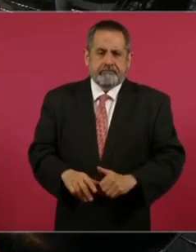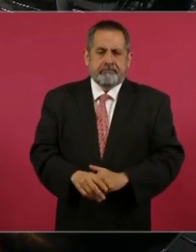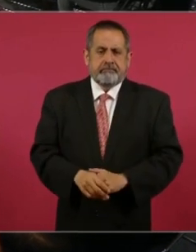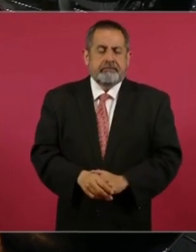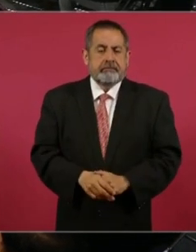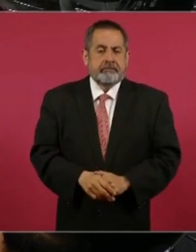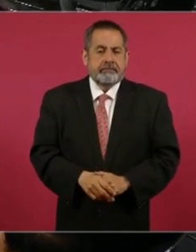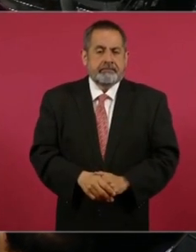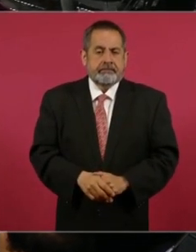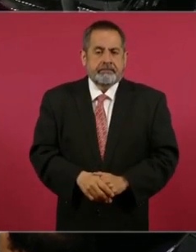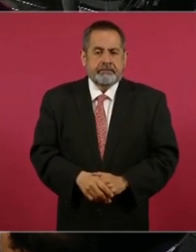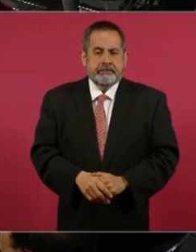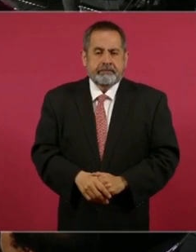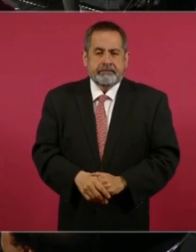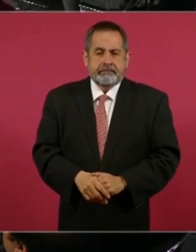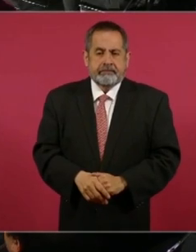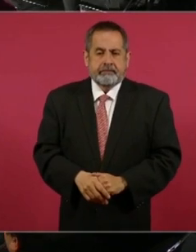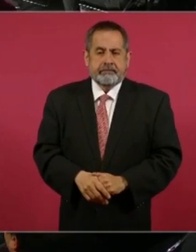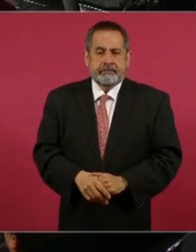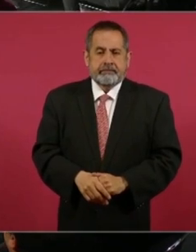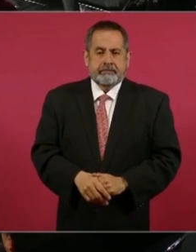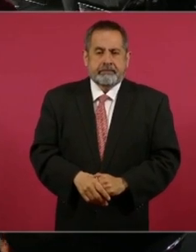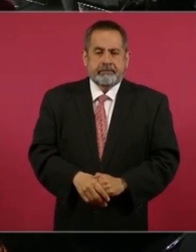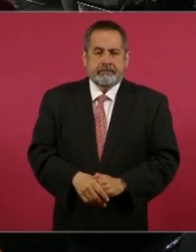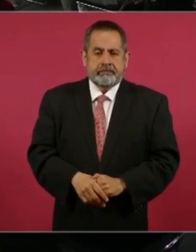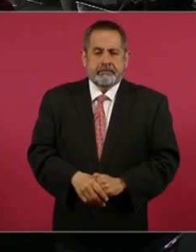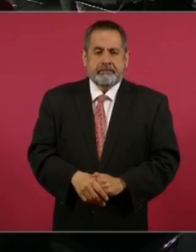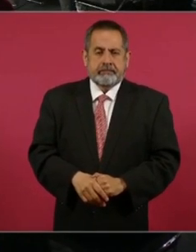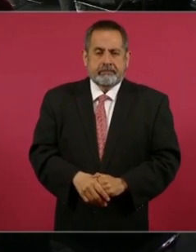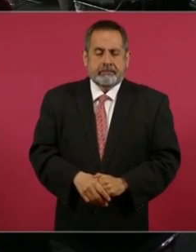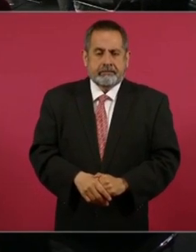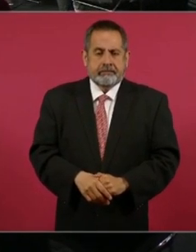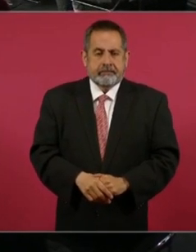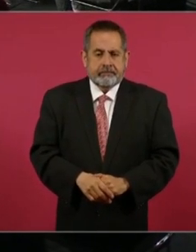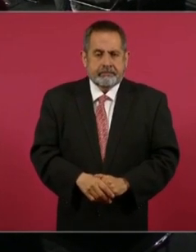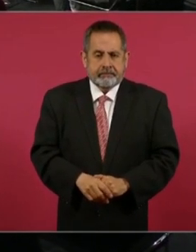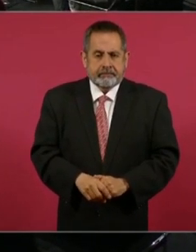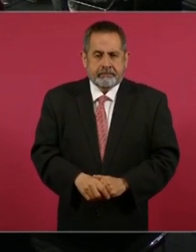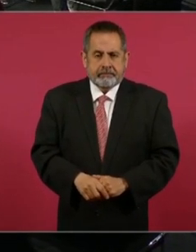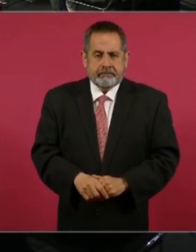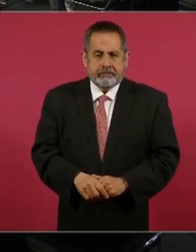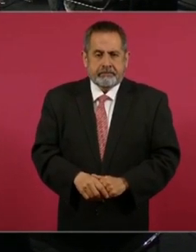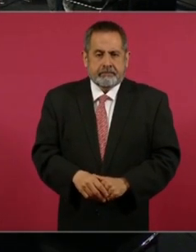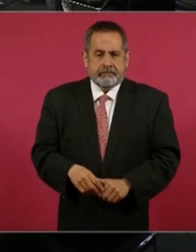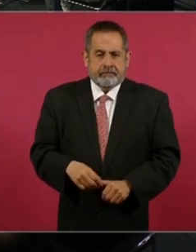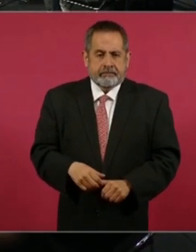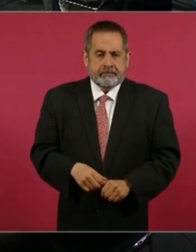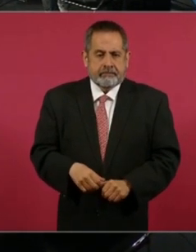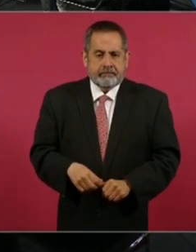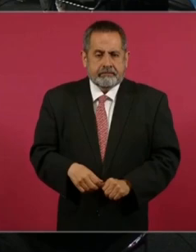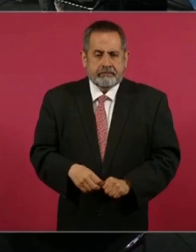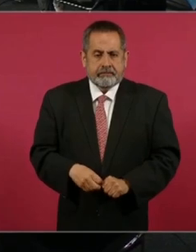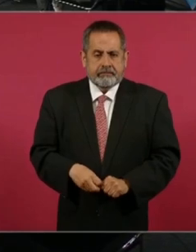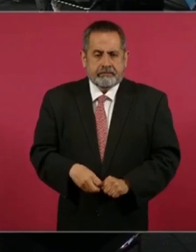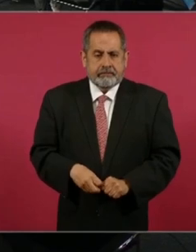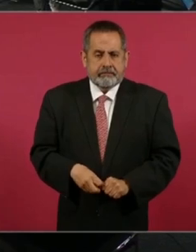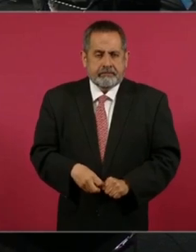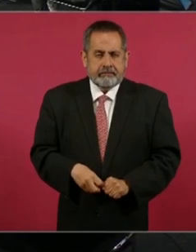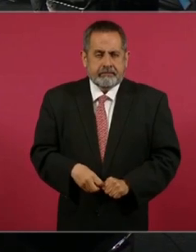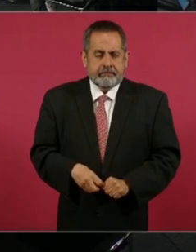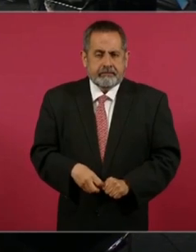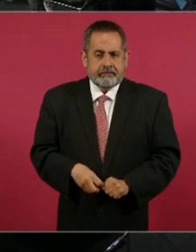dicho que podrían favorecer este acuerdo si había medidas para la frontera con México y Estados